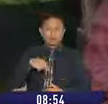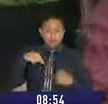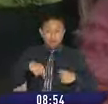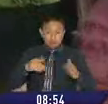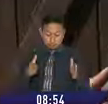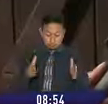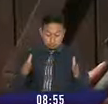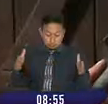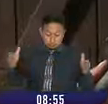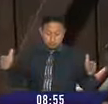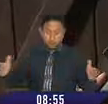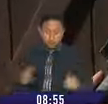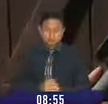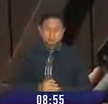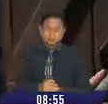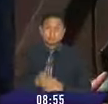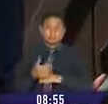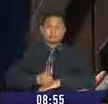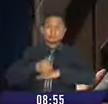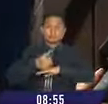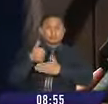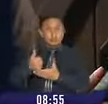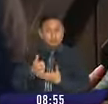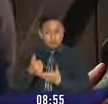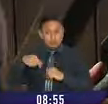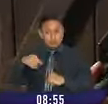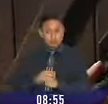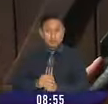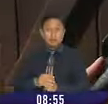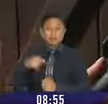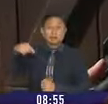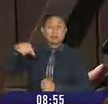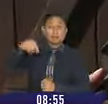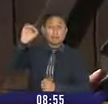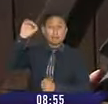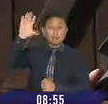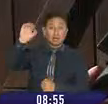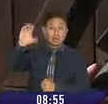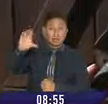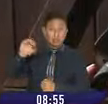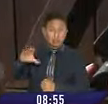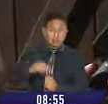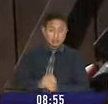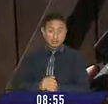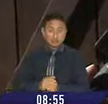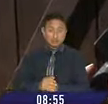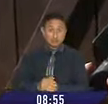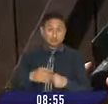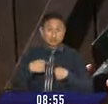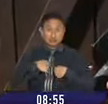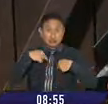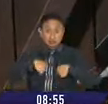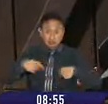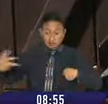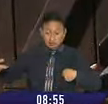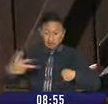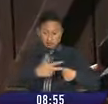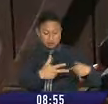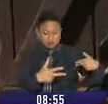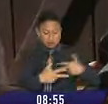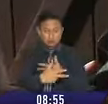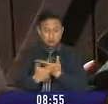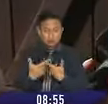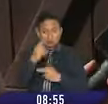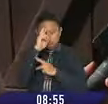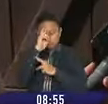puente, arreglar. A las autoridades que nos ayuden con la colocación del semáforo en la San Pedro de Taboada para que podamos nosotros tener una vida más digna,